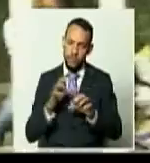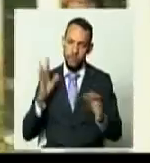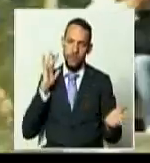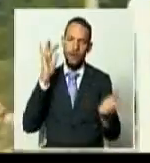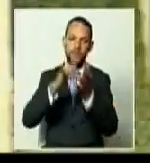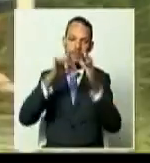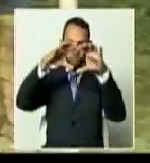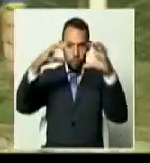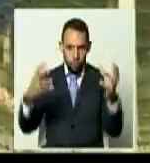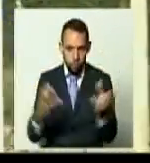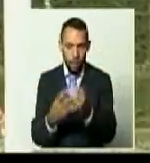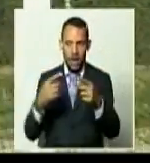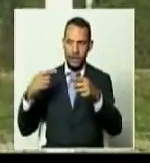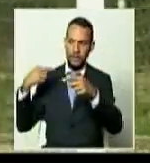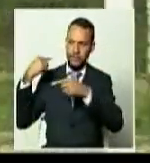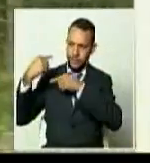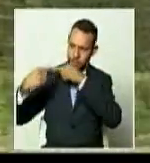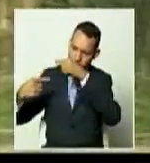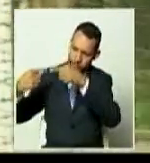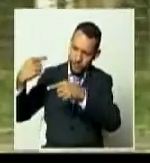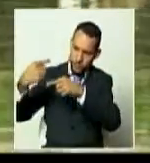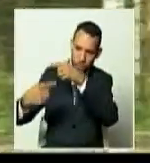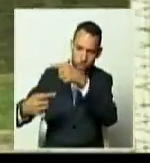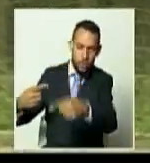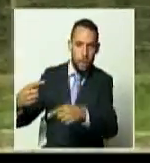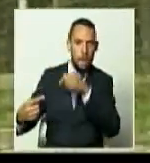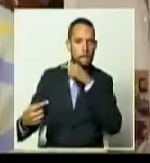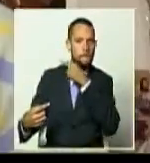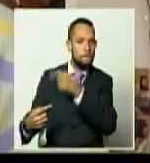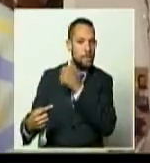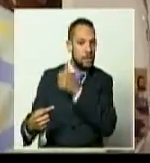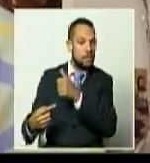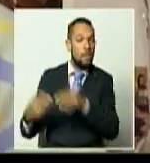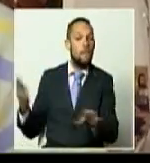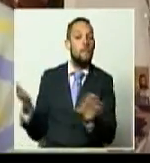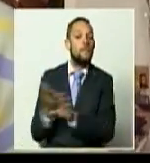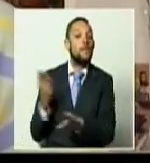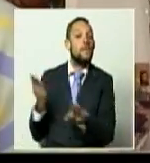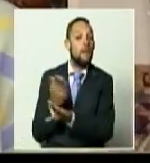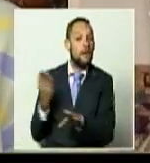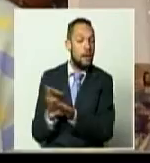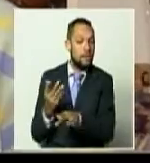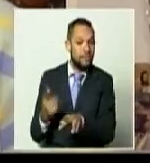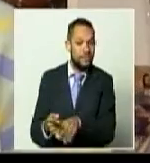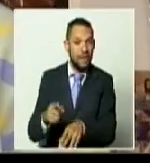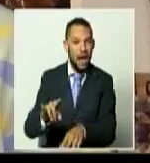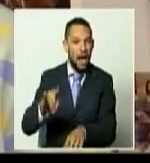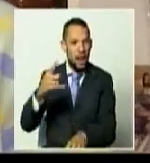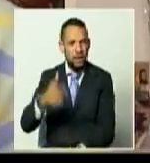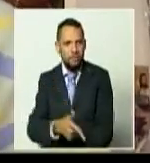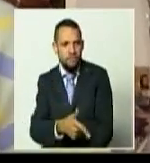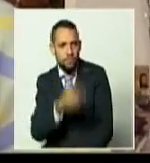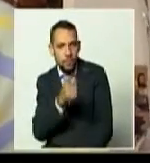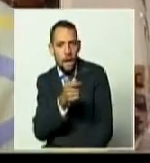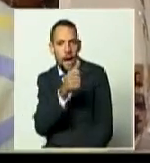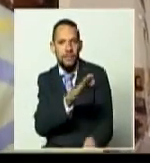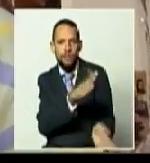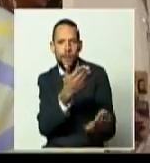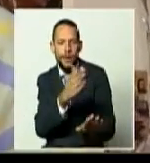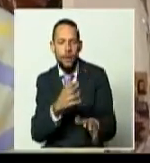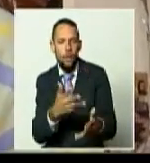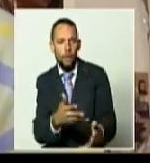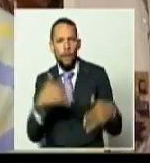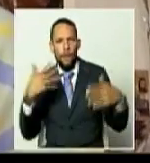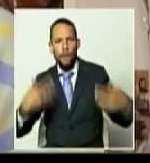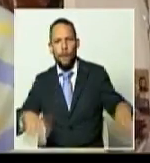acontecimientos históricos. Bueno, yo he sido de buenas para los atentados, sí, entre comillas de buenas, porque he estado en varios atentados. Eso ya